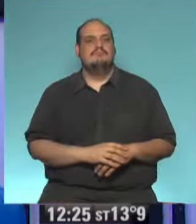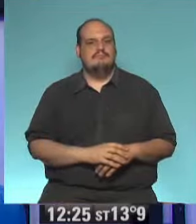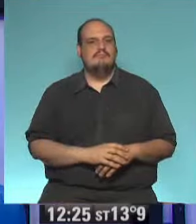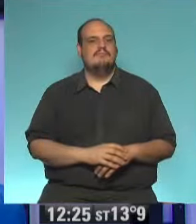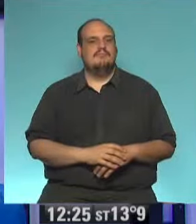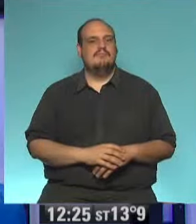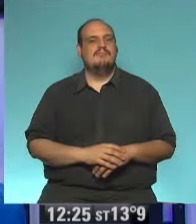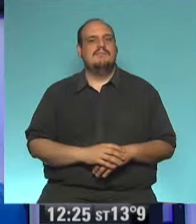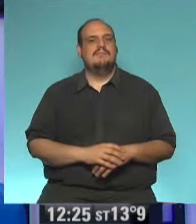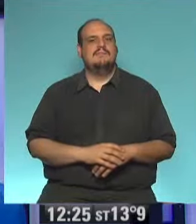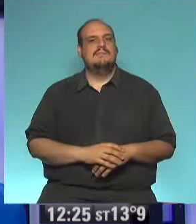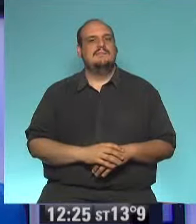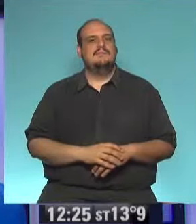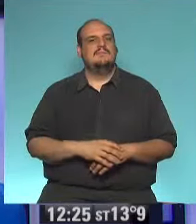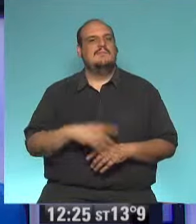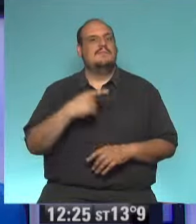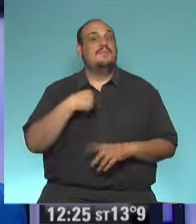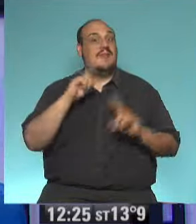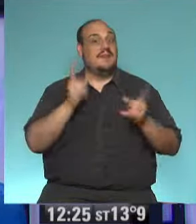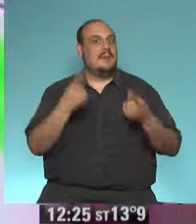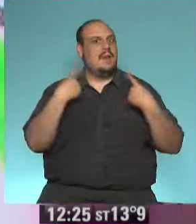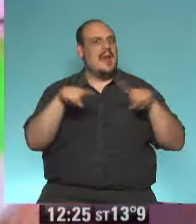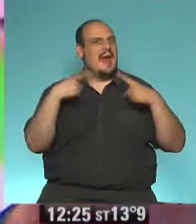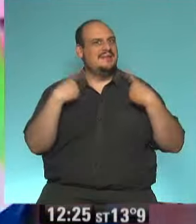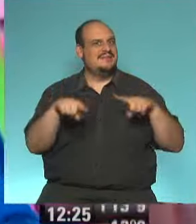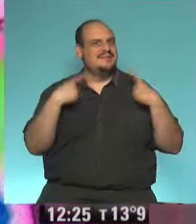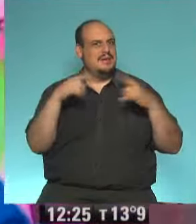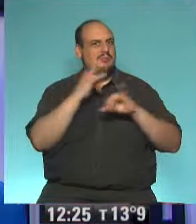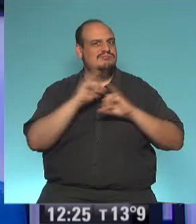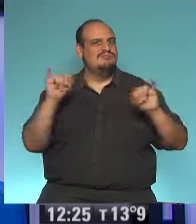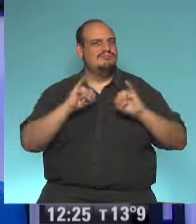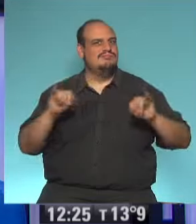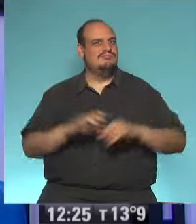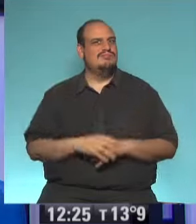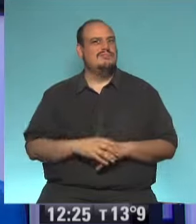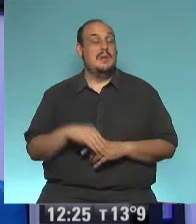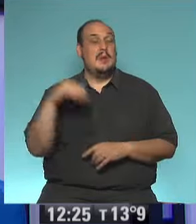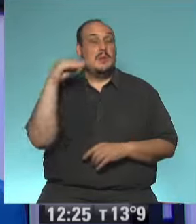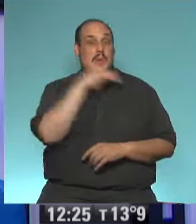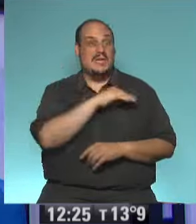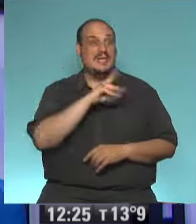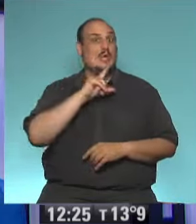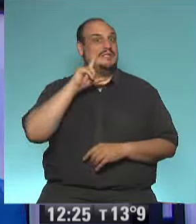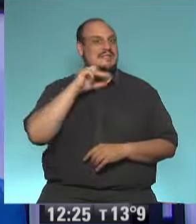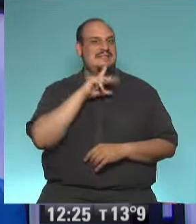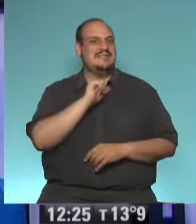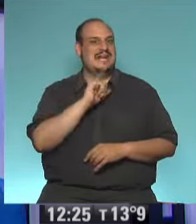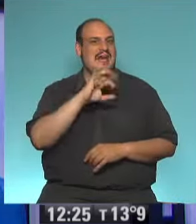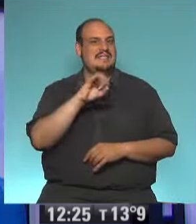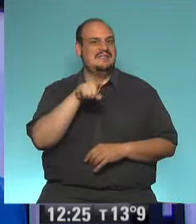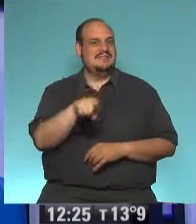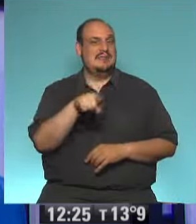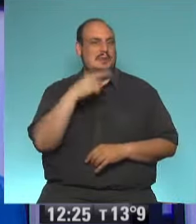y te hacemos el jingle, le hacemos el jingle. Bueno, a ver, dale. Vino, Tintazo, qué flor